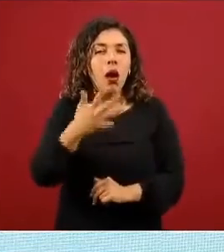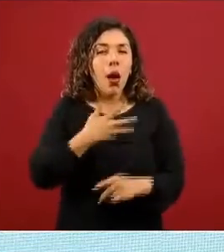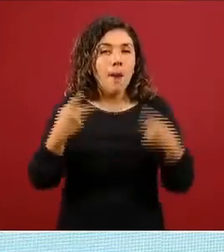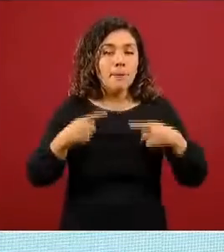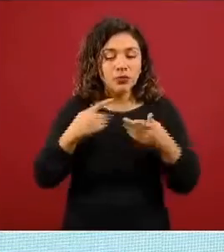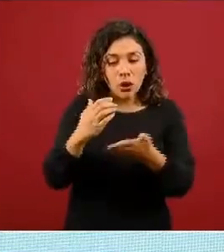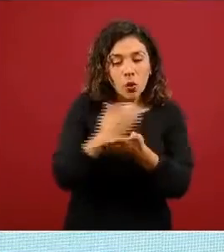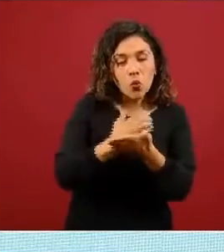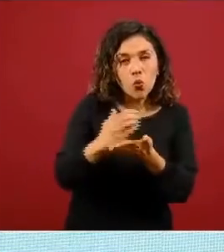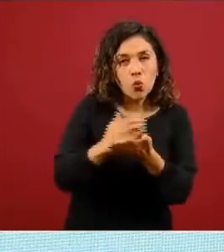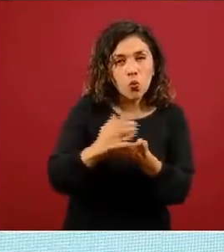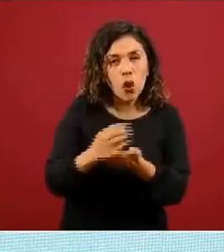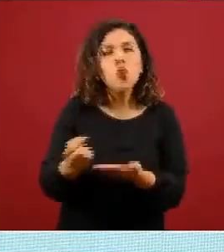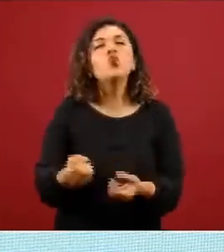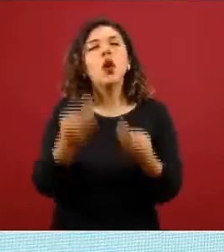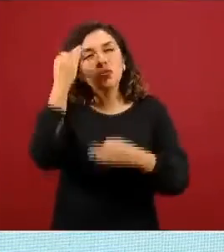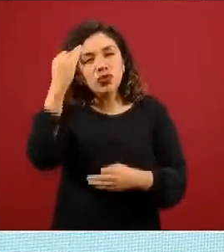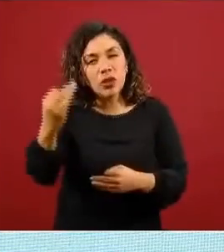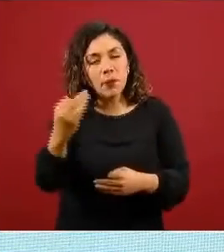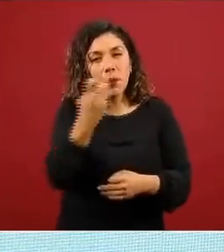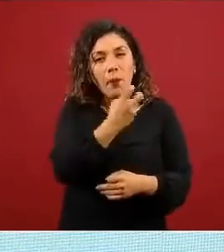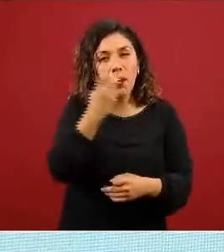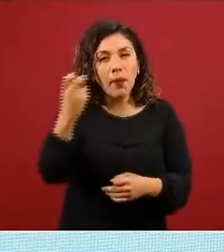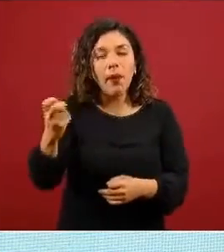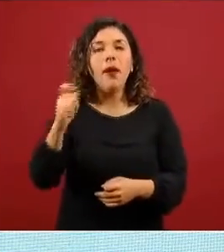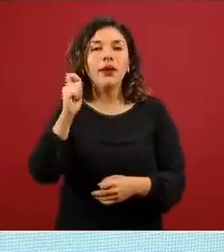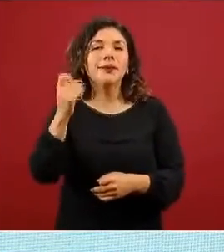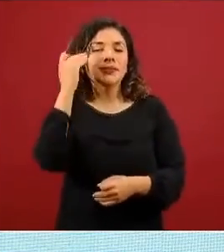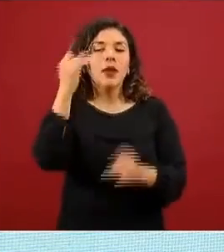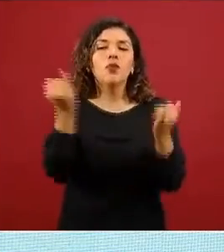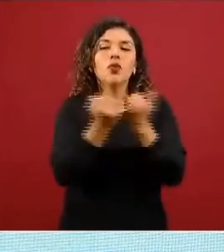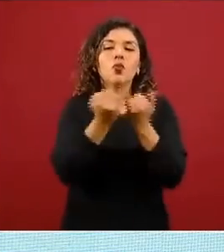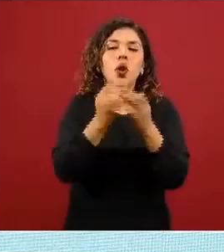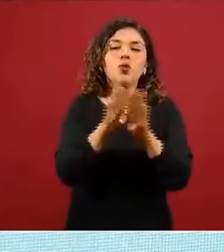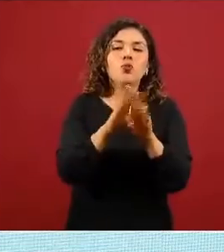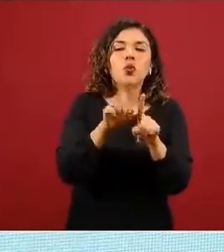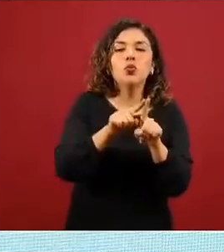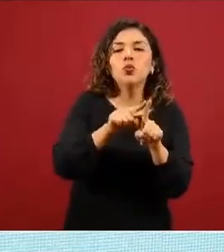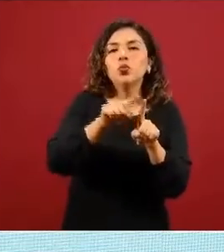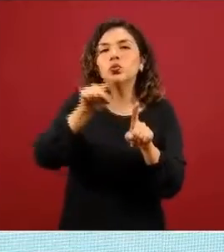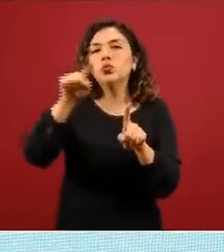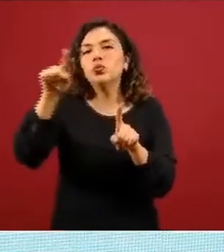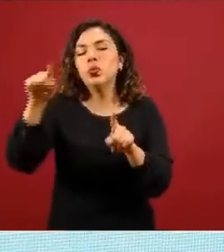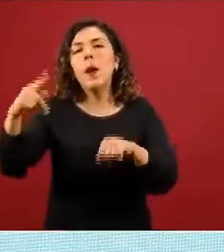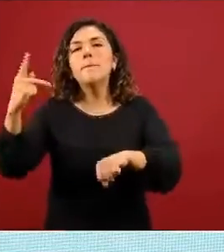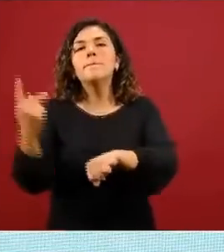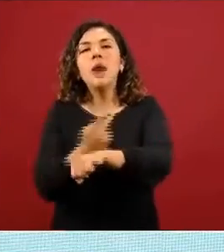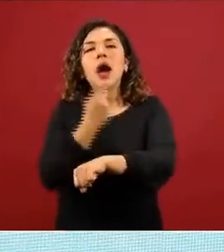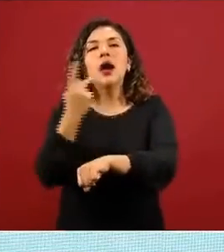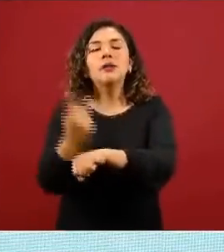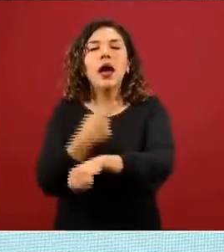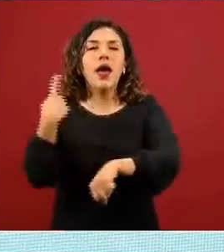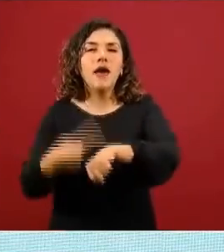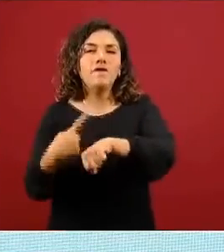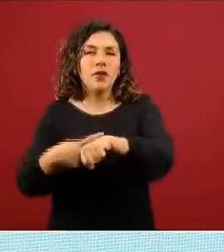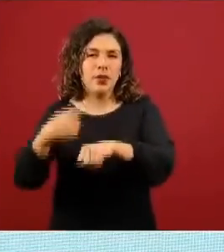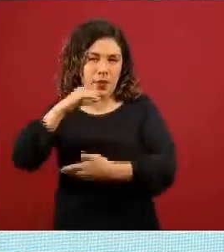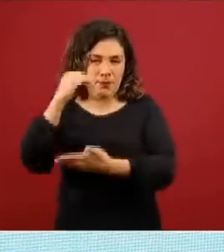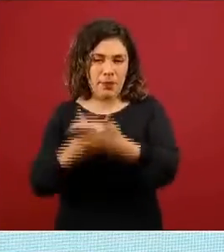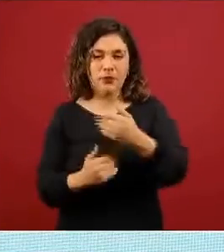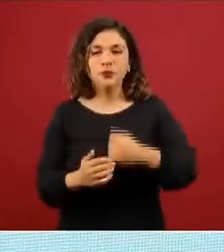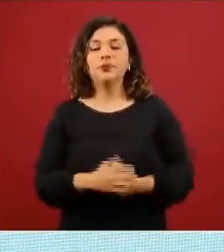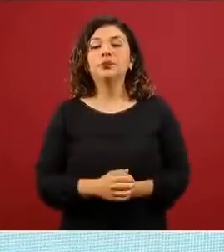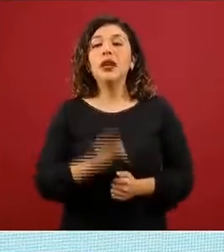tardan en recuperarse las personas, es el tiempo en que acaba de terminar la situación de enfermedad.